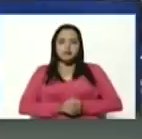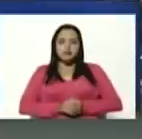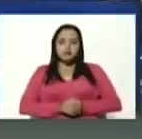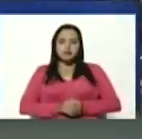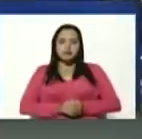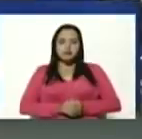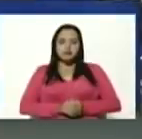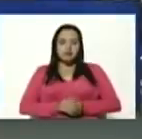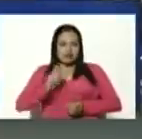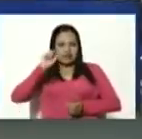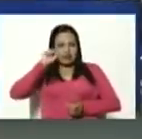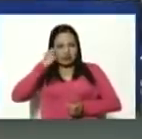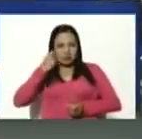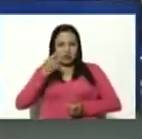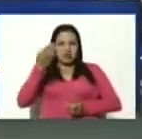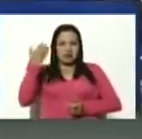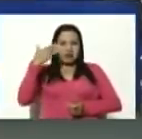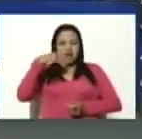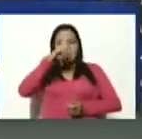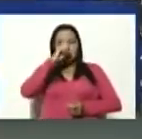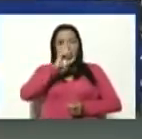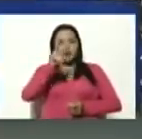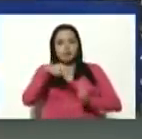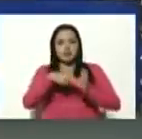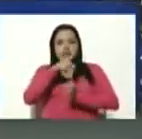2017. ¿Se acuerdan? 2017.